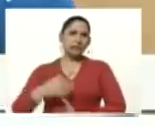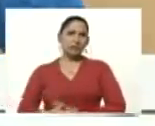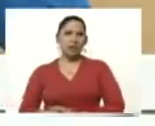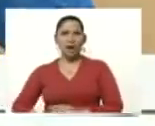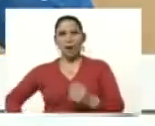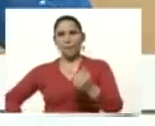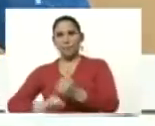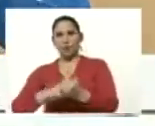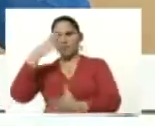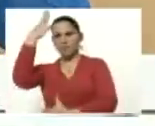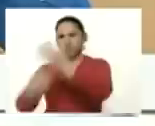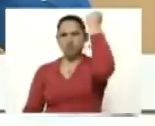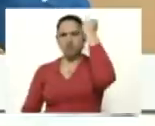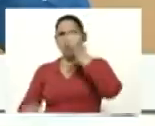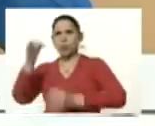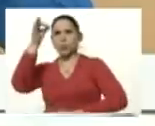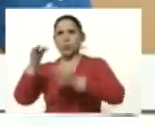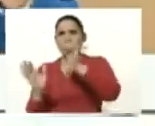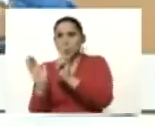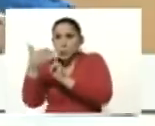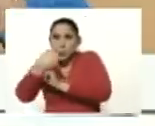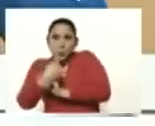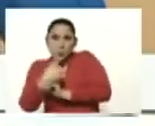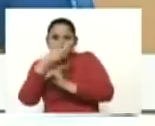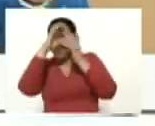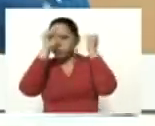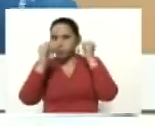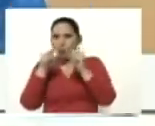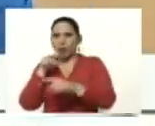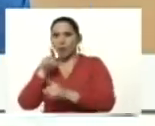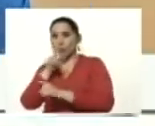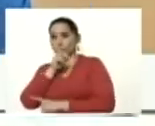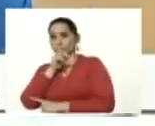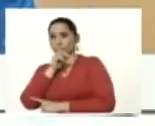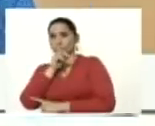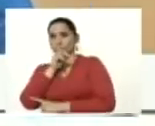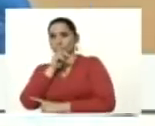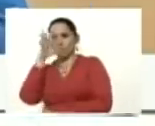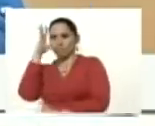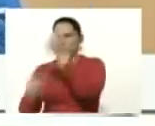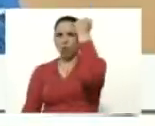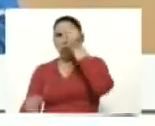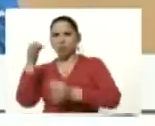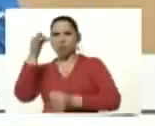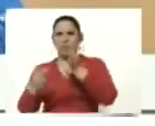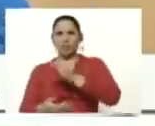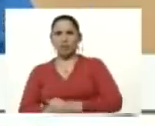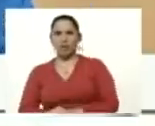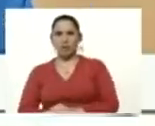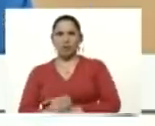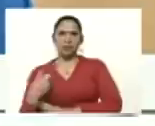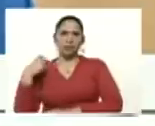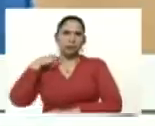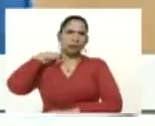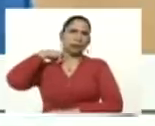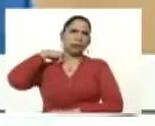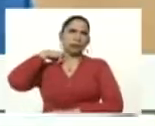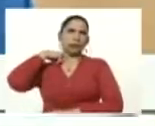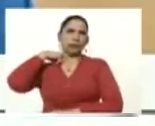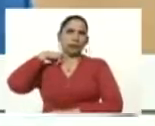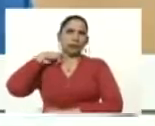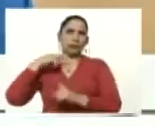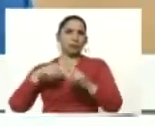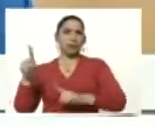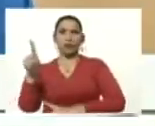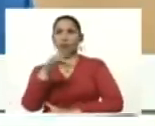del prófugo de la justicia que está escondido en una embajada, de ese prófugo de la justicia, asfixiarnos. Pero no